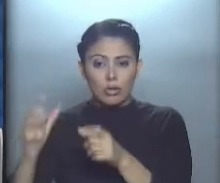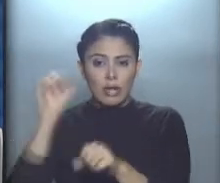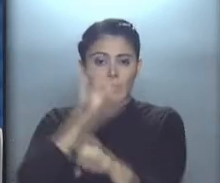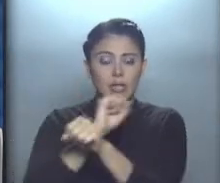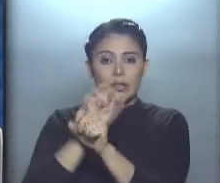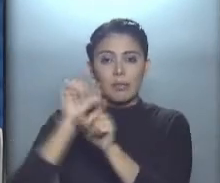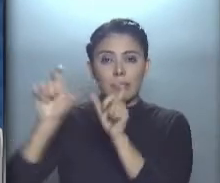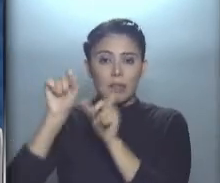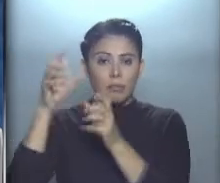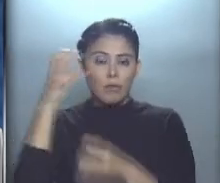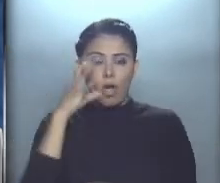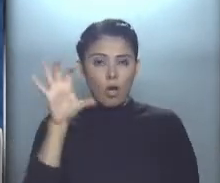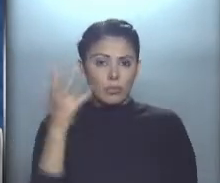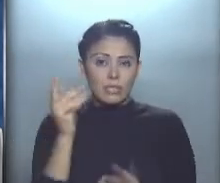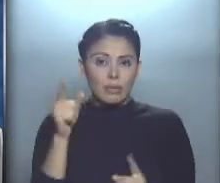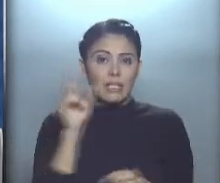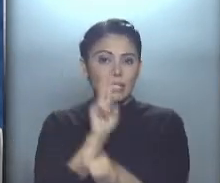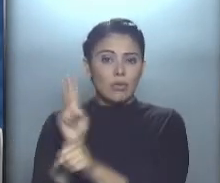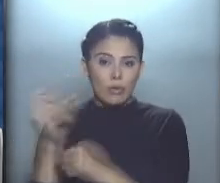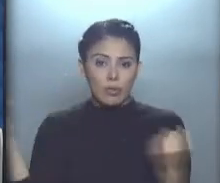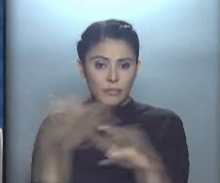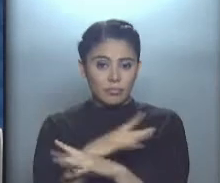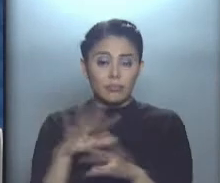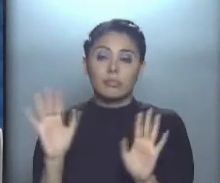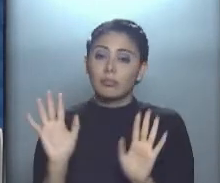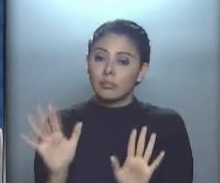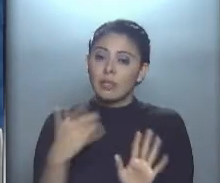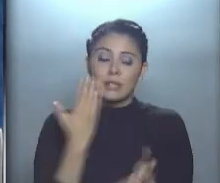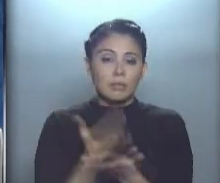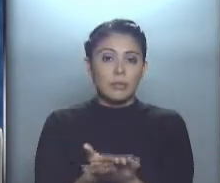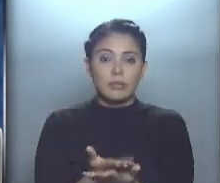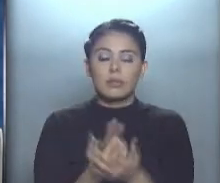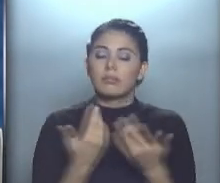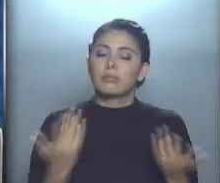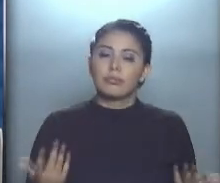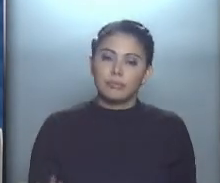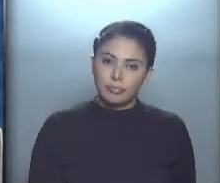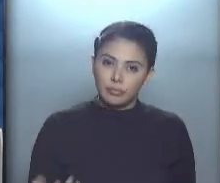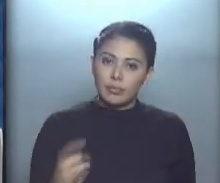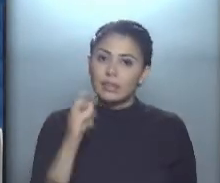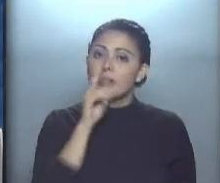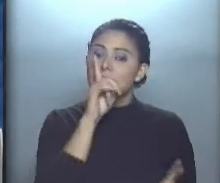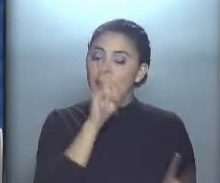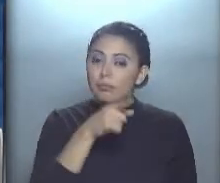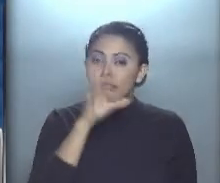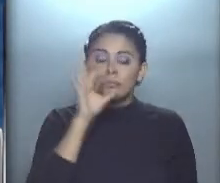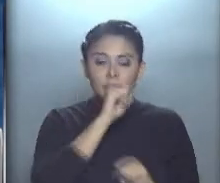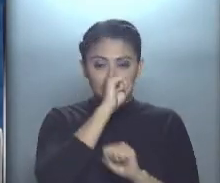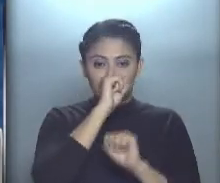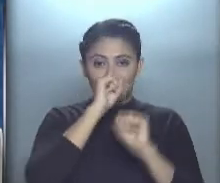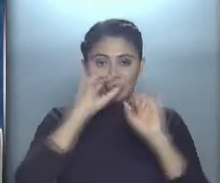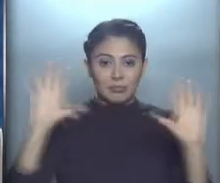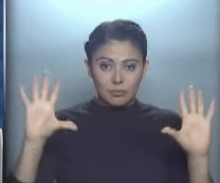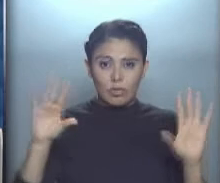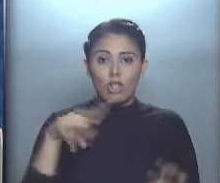penitenciario y también de seguridad vial. En consecuencia, eso es lo que se planteó. Y claramente, lo que se ha manifestado claramente, de